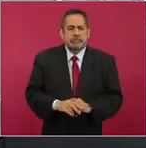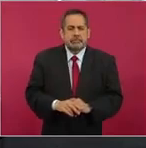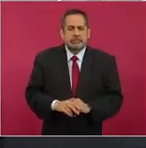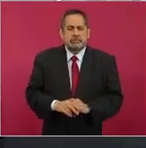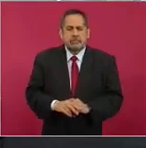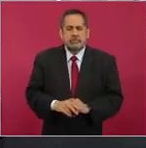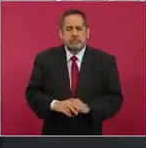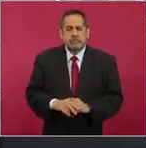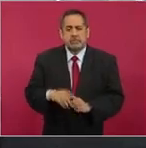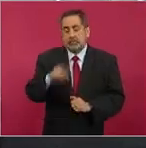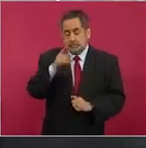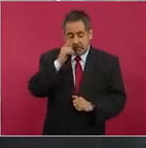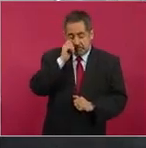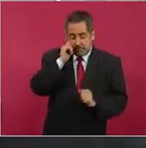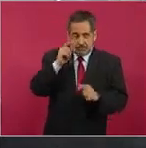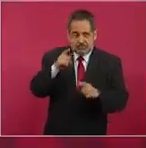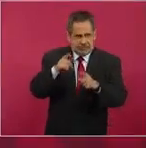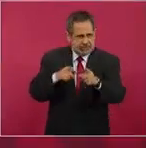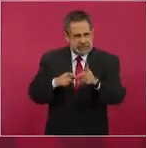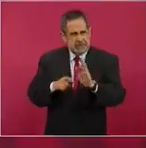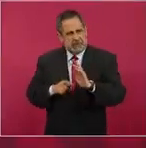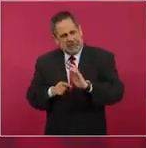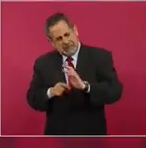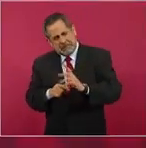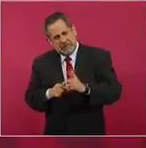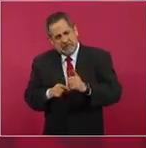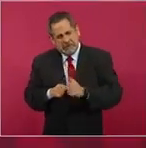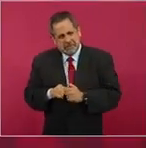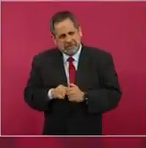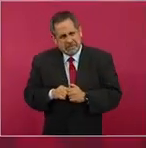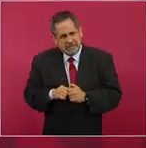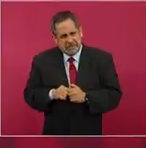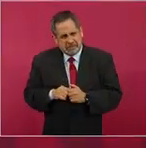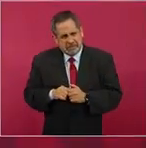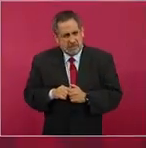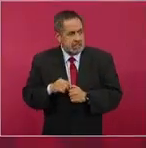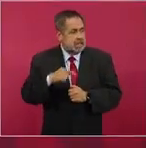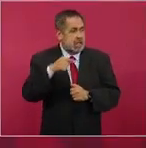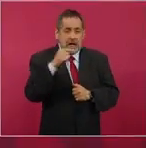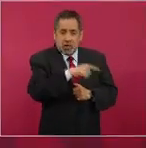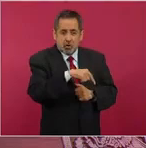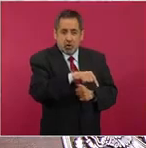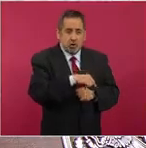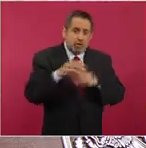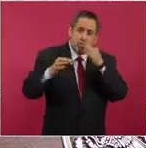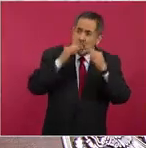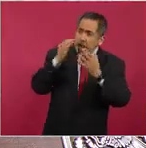Okay. Y nos llama mucho la atención, eso sí, que no se esté promoviendo